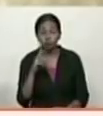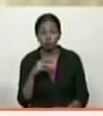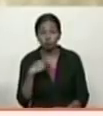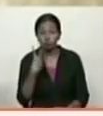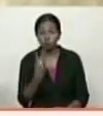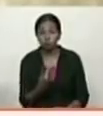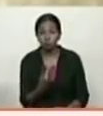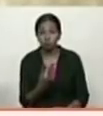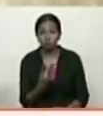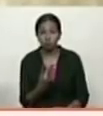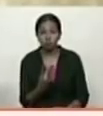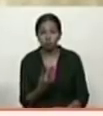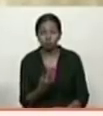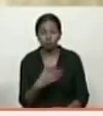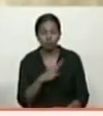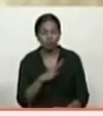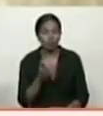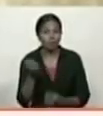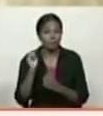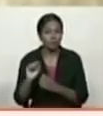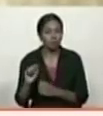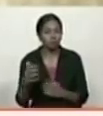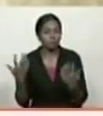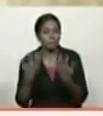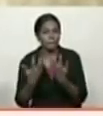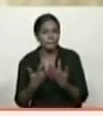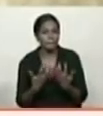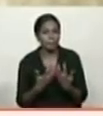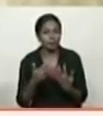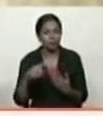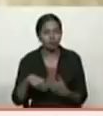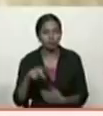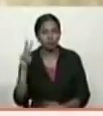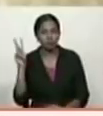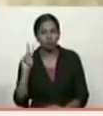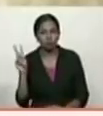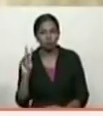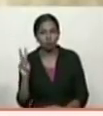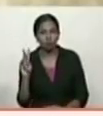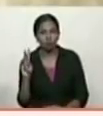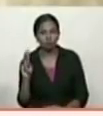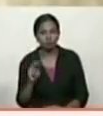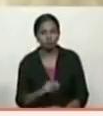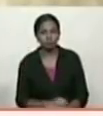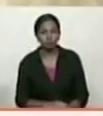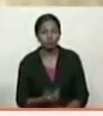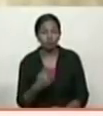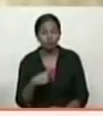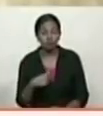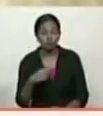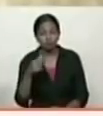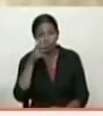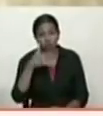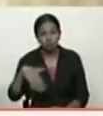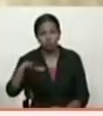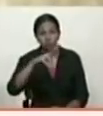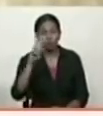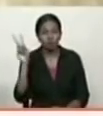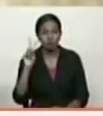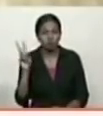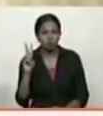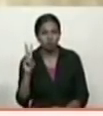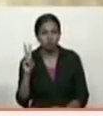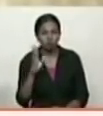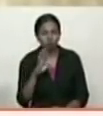haya un conflicto imperial contra Venezuela, para evitar que el pueblo venezolano sufra a causa del